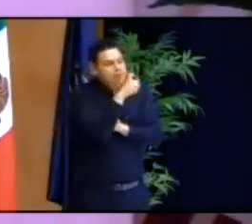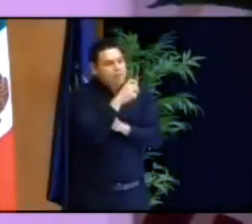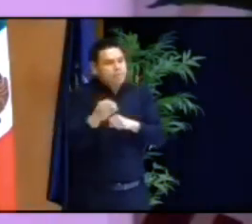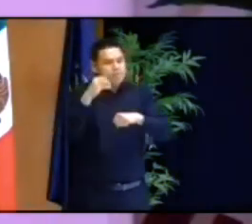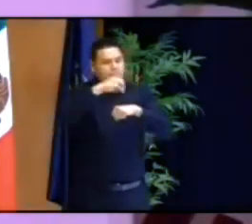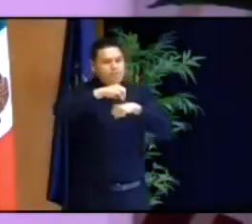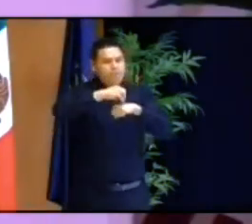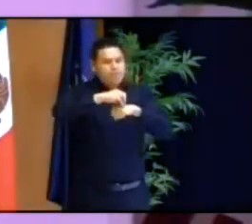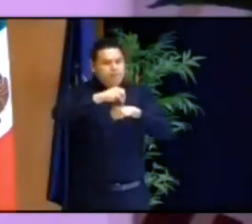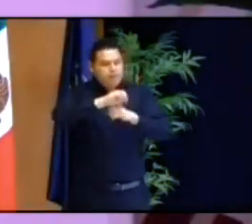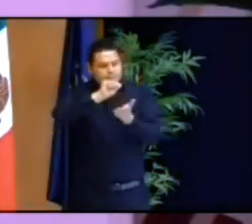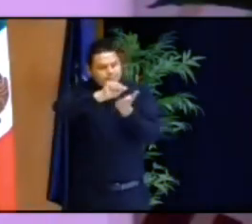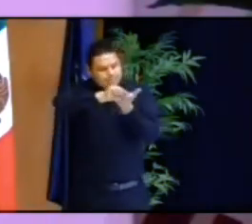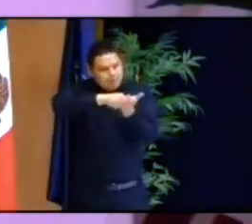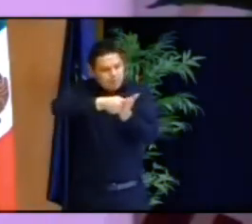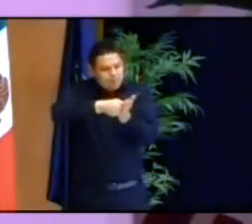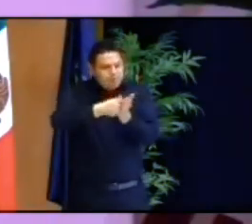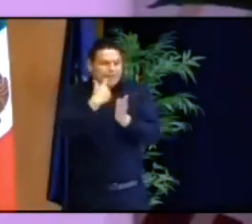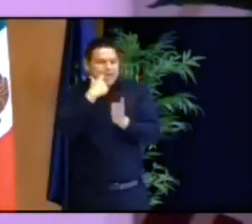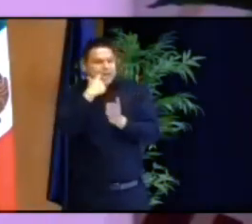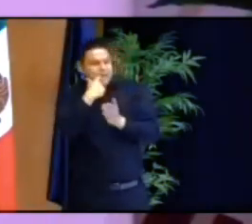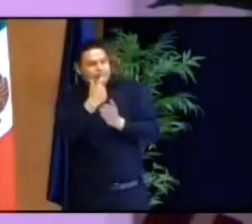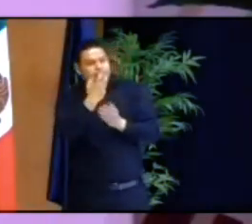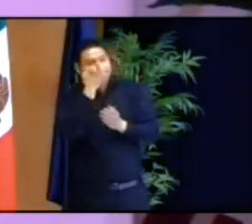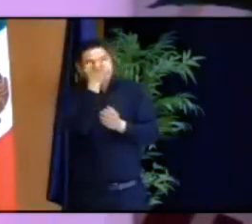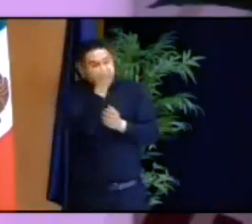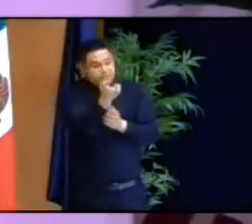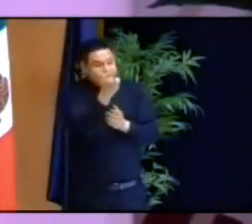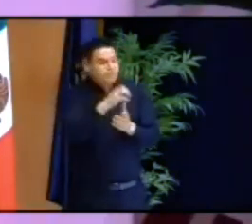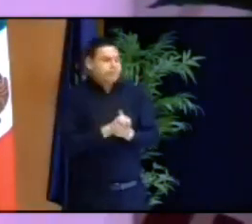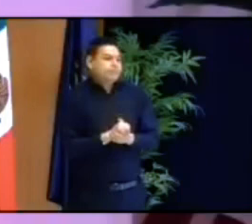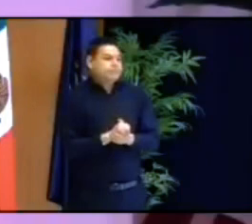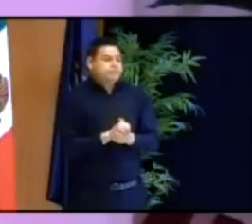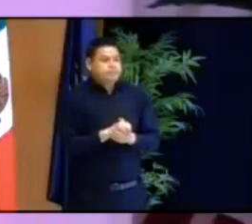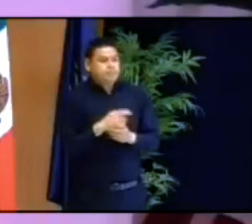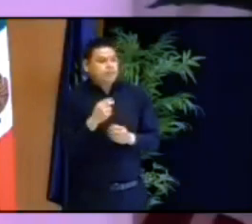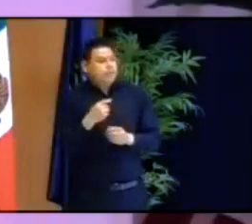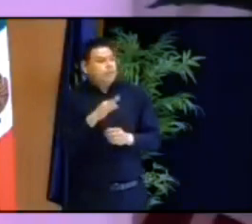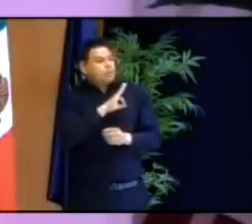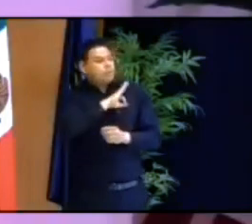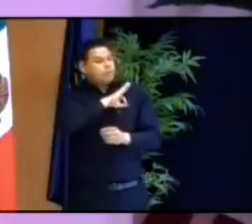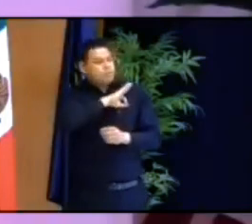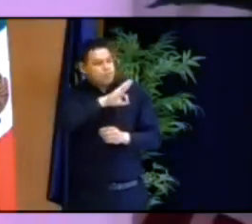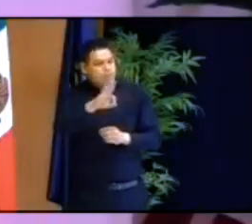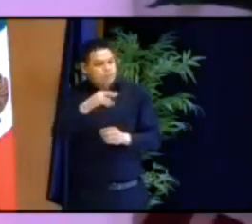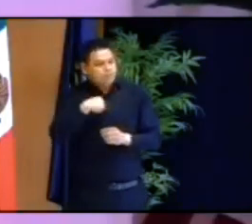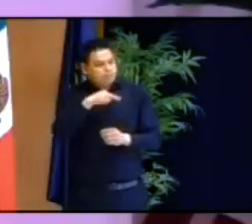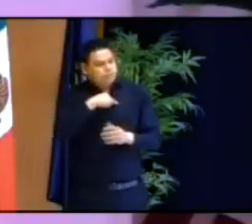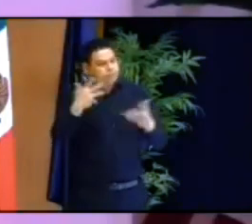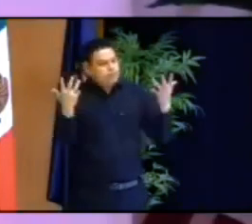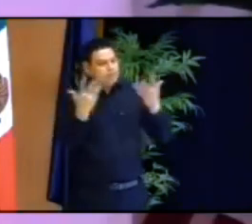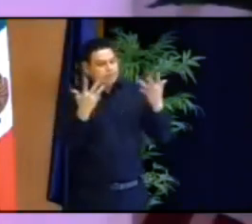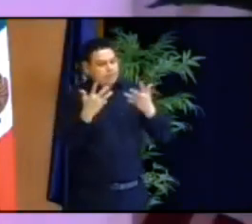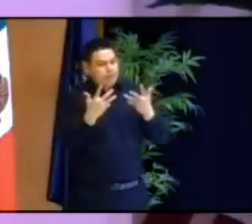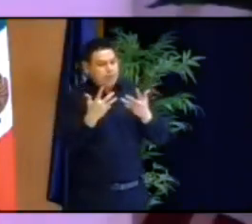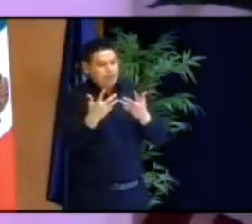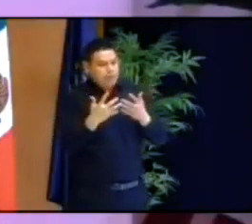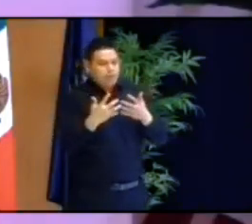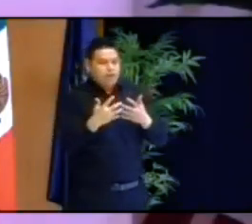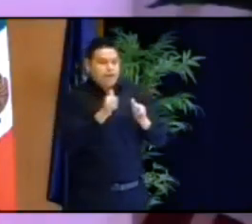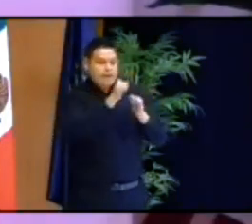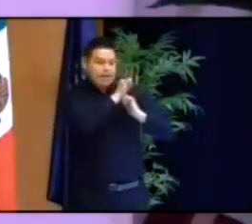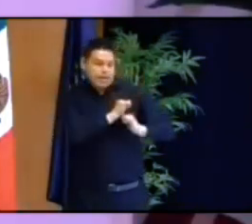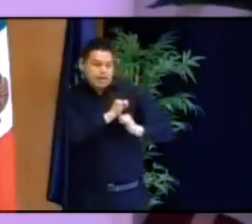aguacate y guayaba. Ha crecido esa zona agrícola. Lo que podríamos haber hecho con la Conagua era cerrar